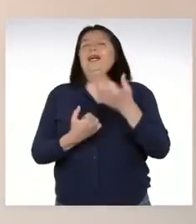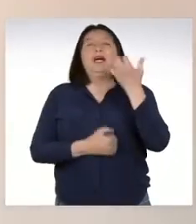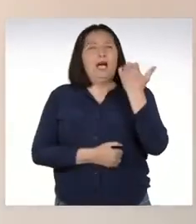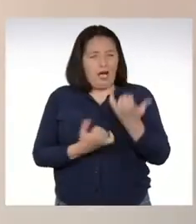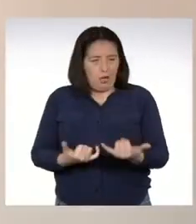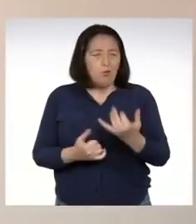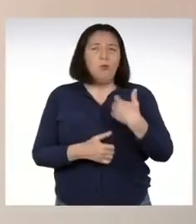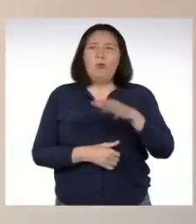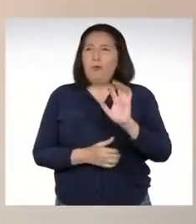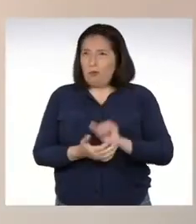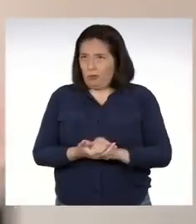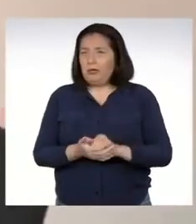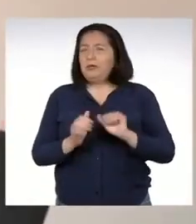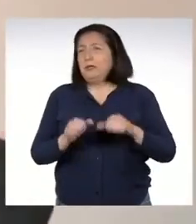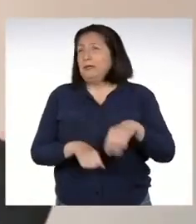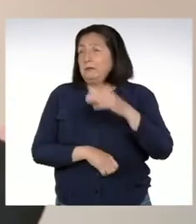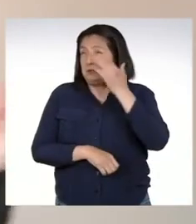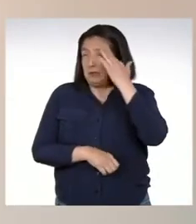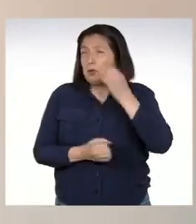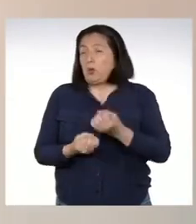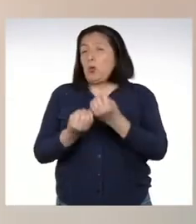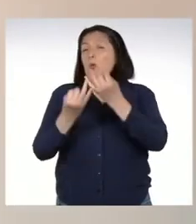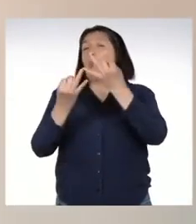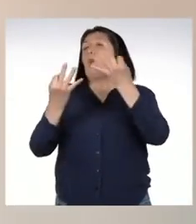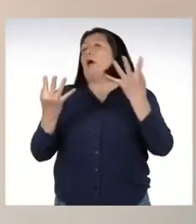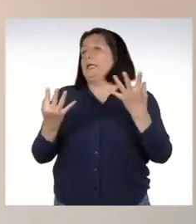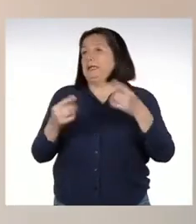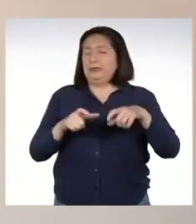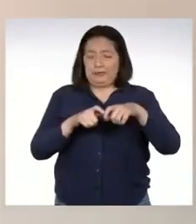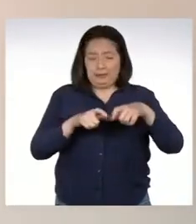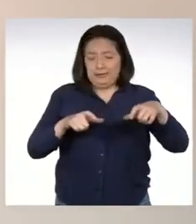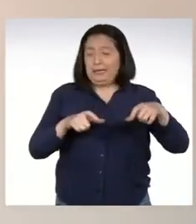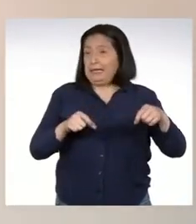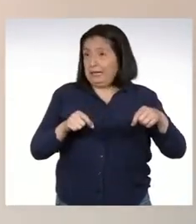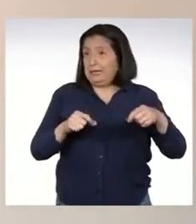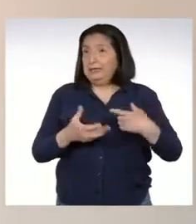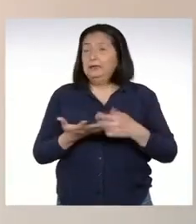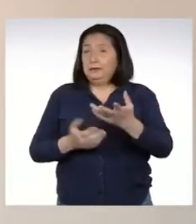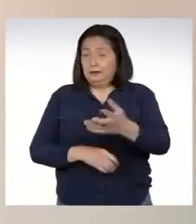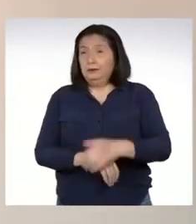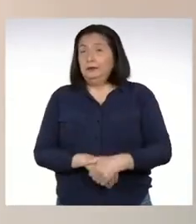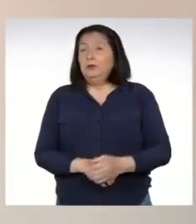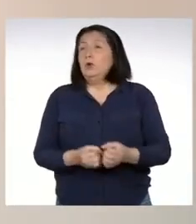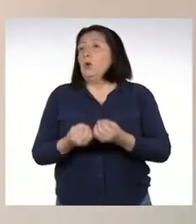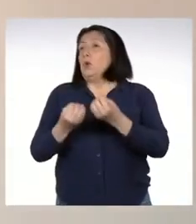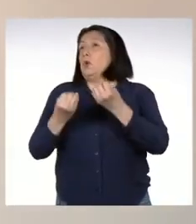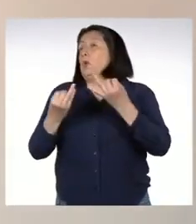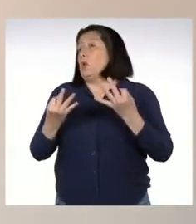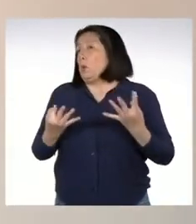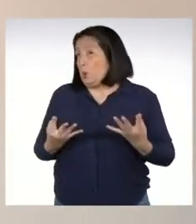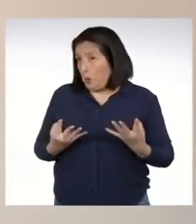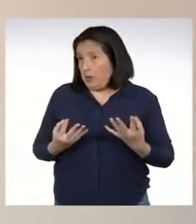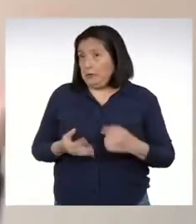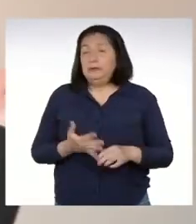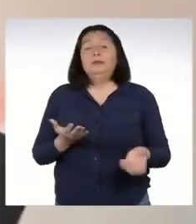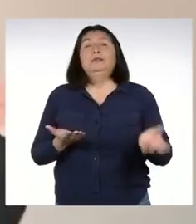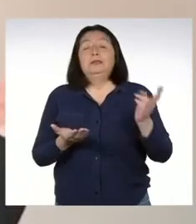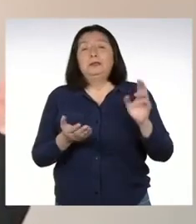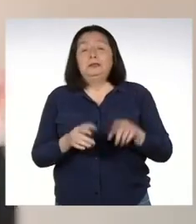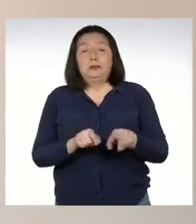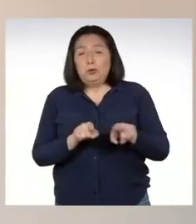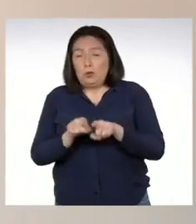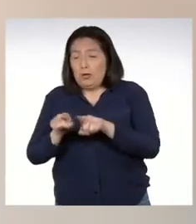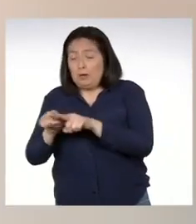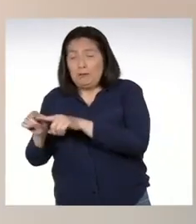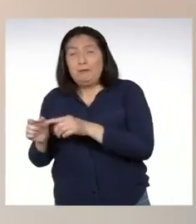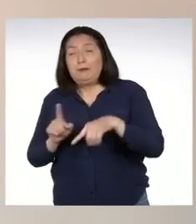Ahora, tenemos que saber cuántas cajas hay. Es decir, cuántas veces se reitera el